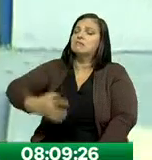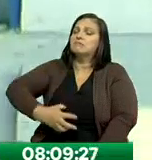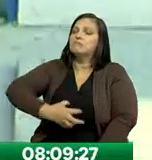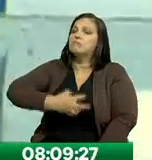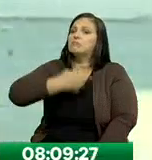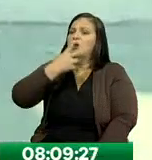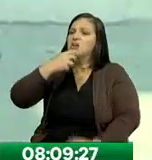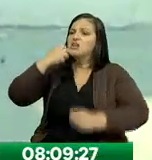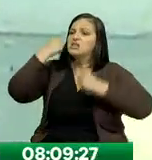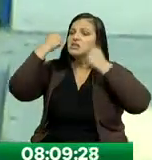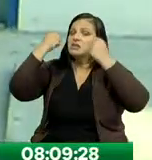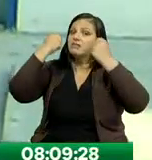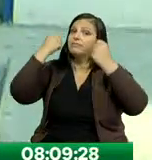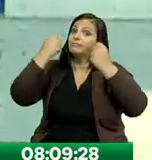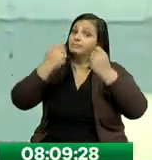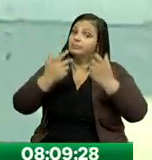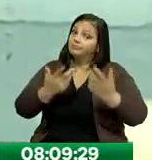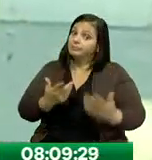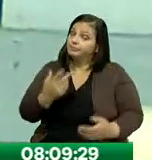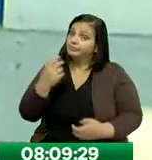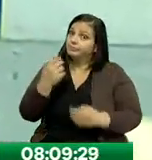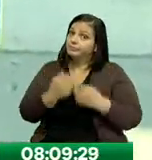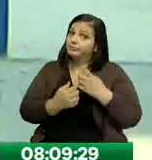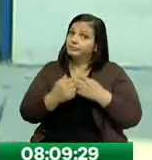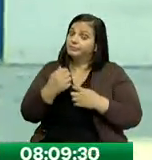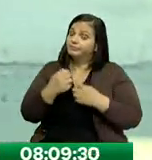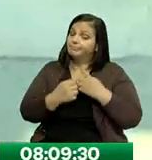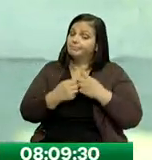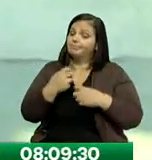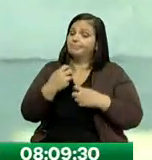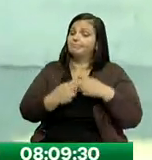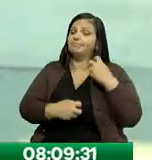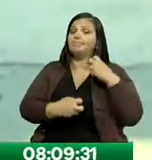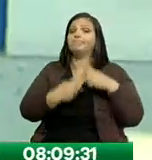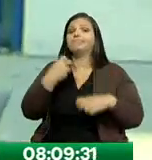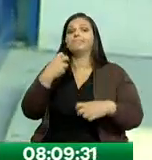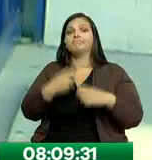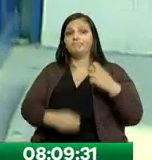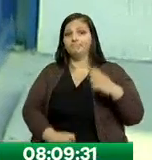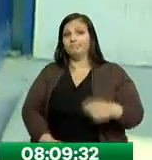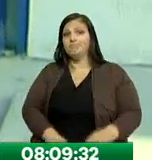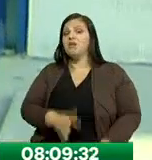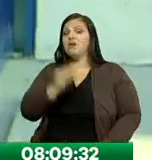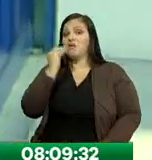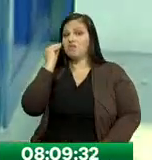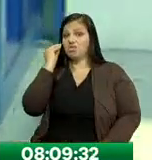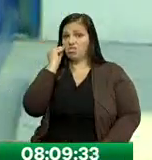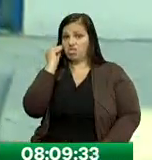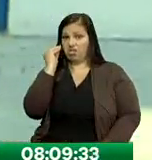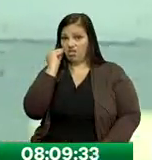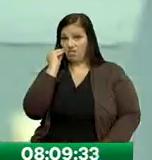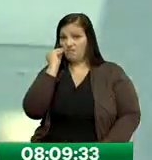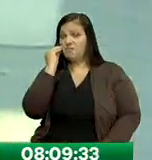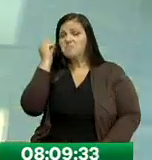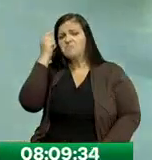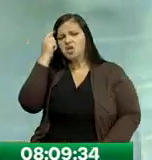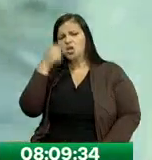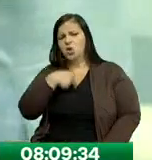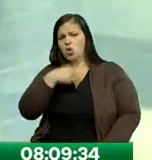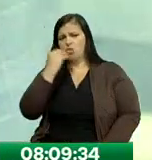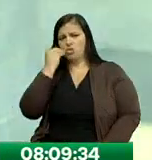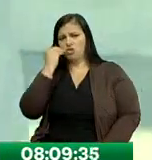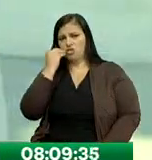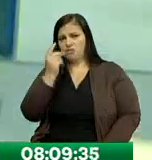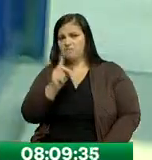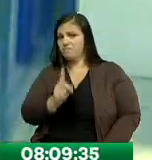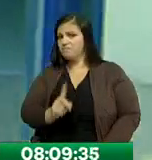indetenible. Entonces, están abusando y nos están viendo la cara de tontos, diciendo una cosa y haciendo